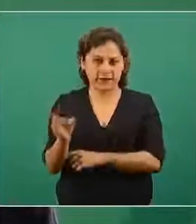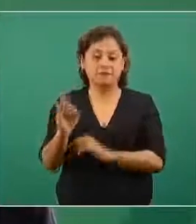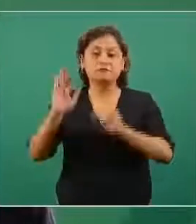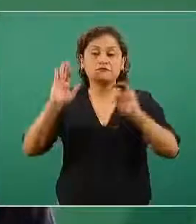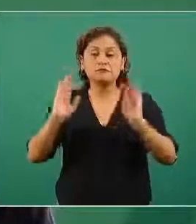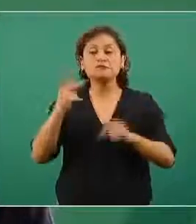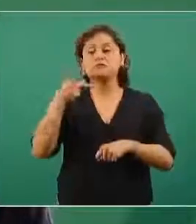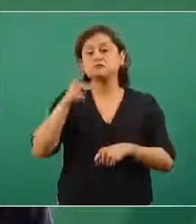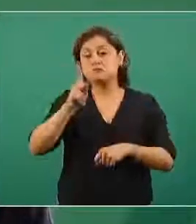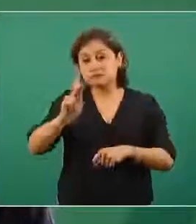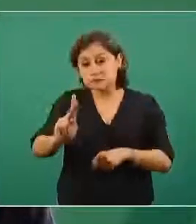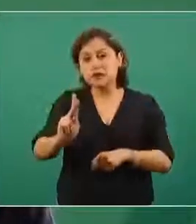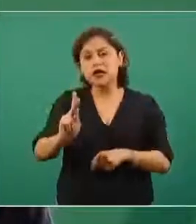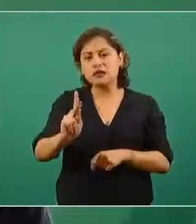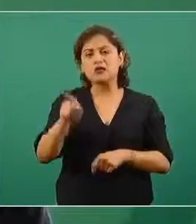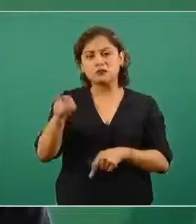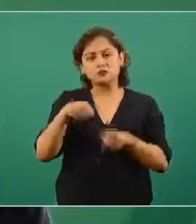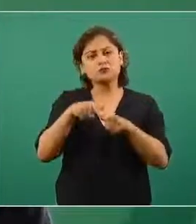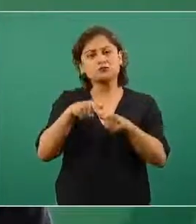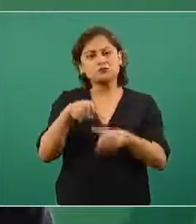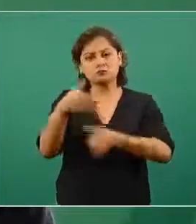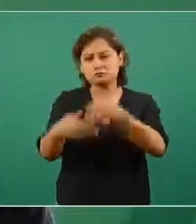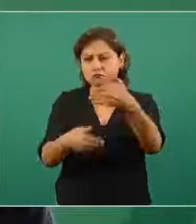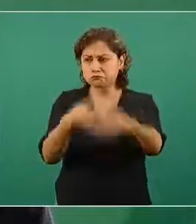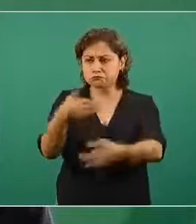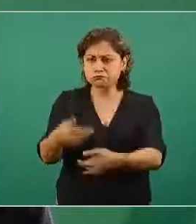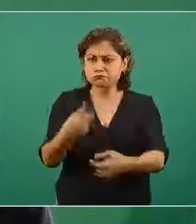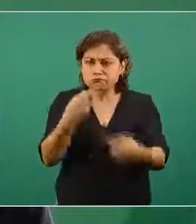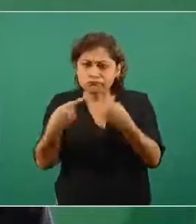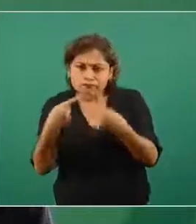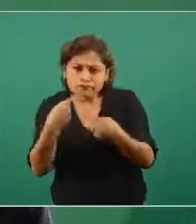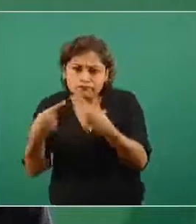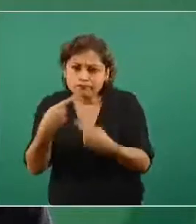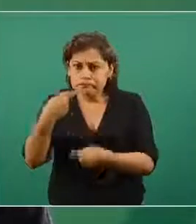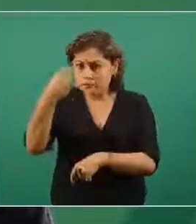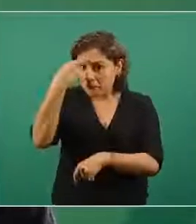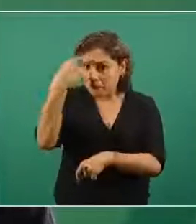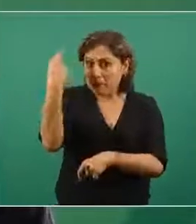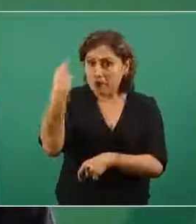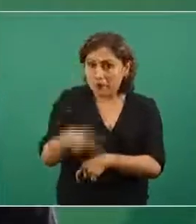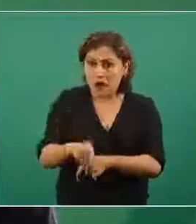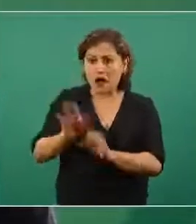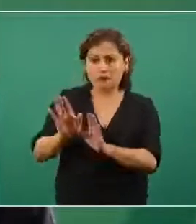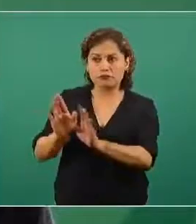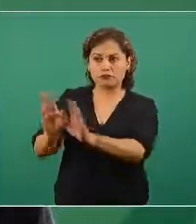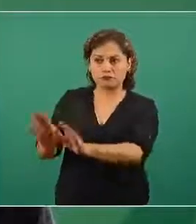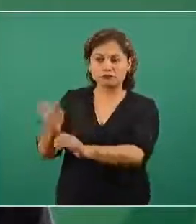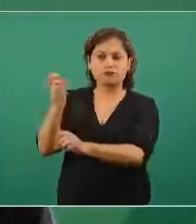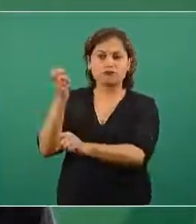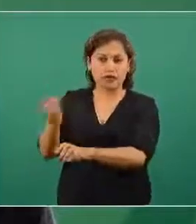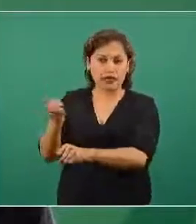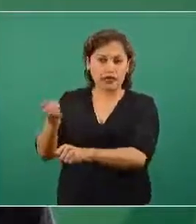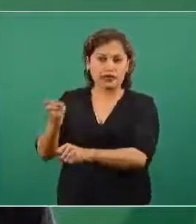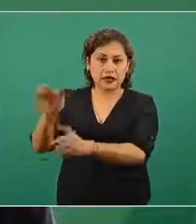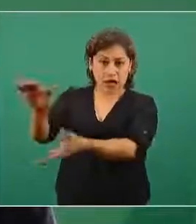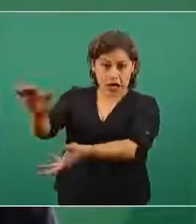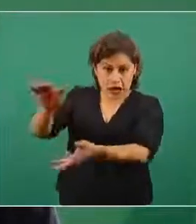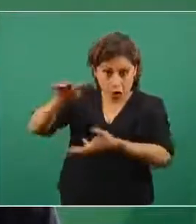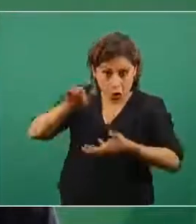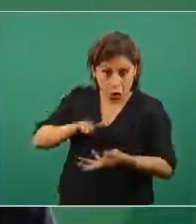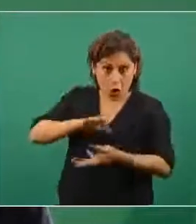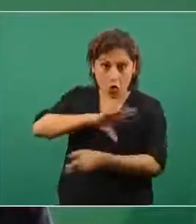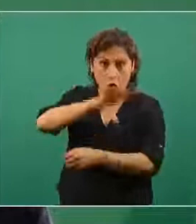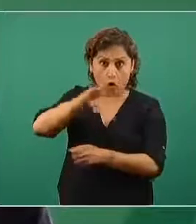se están llevando a cabo gestiones que en su momento pudieran permitir contar con, a lo mejor no la totalidad de las dosis, pero sí